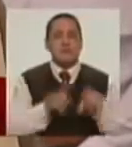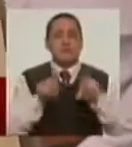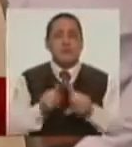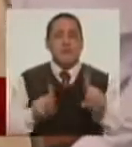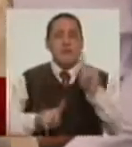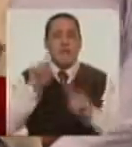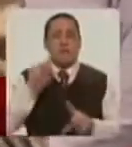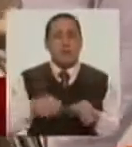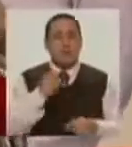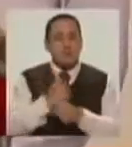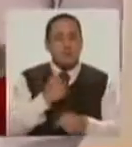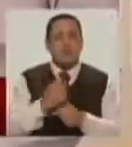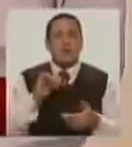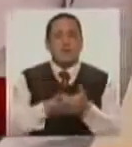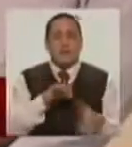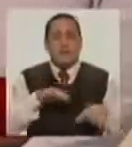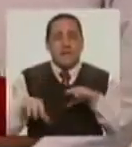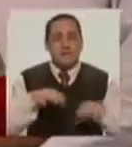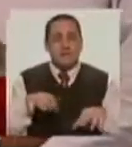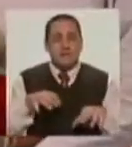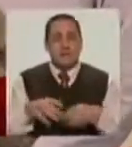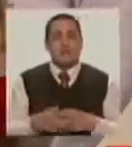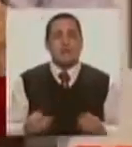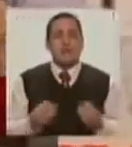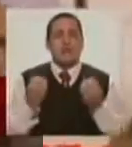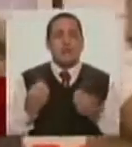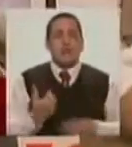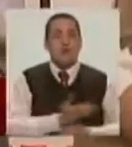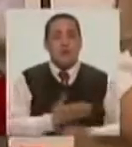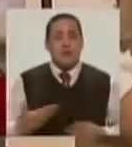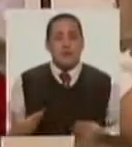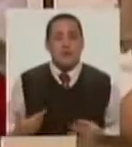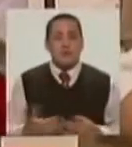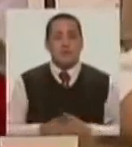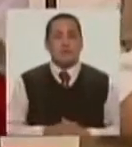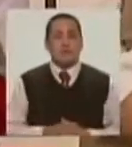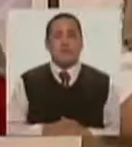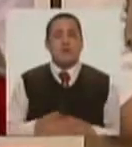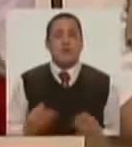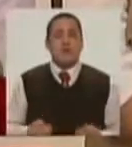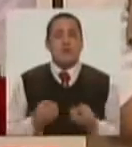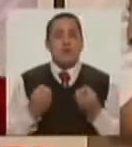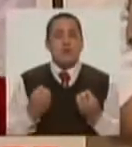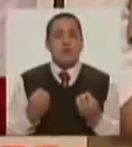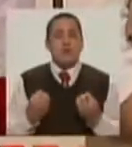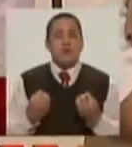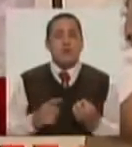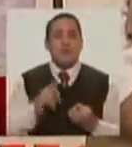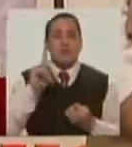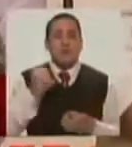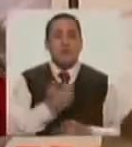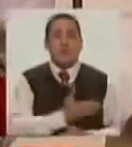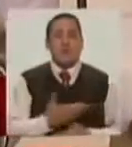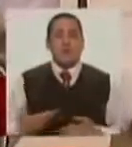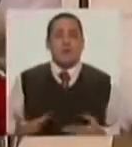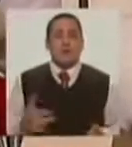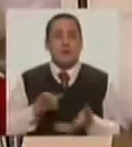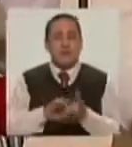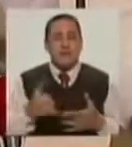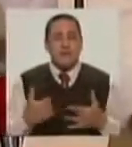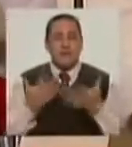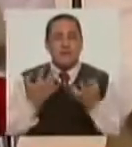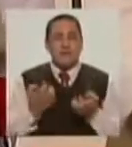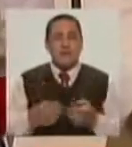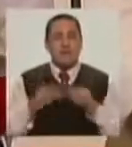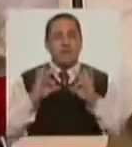son algunas de las tareas que tenemos que hacer como gobierno, como un gobierno que